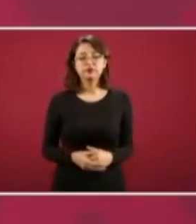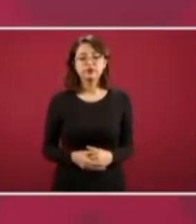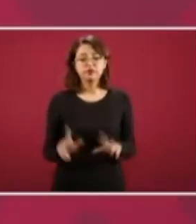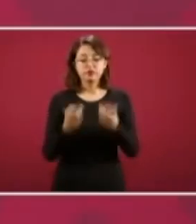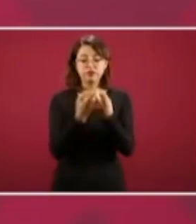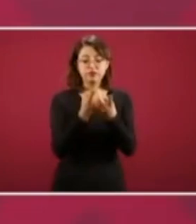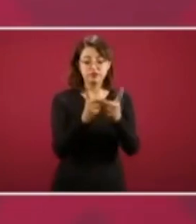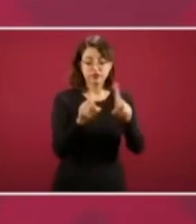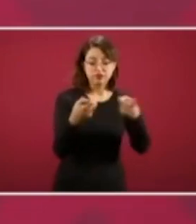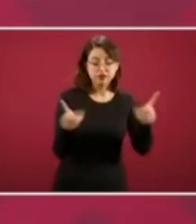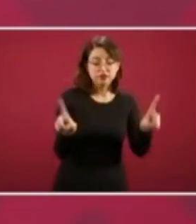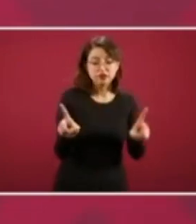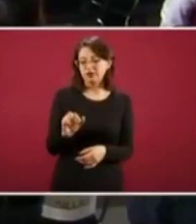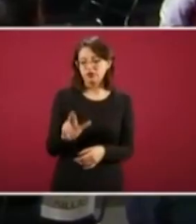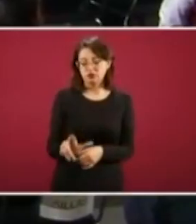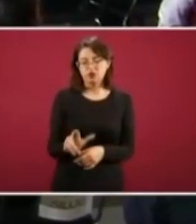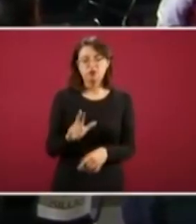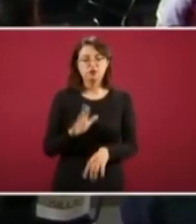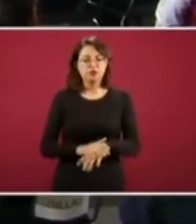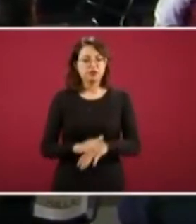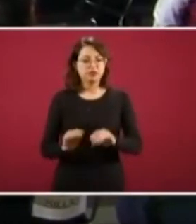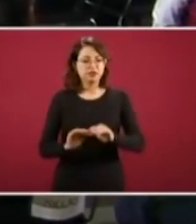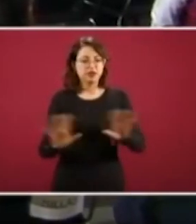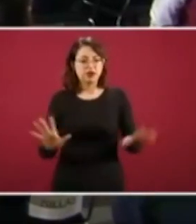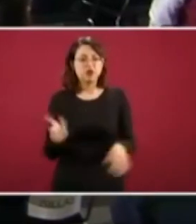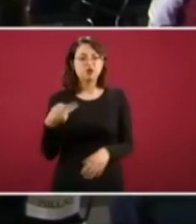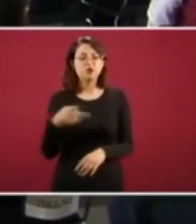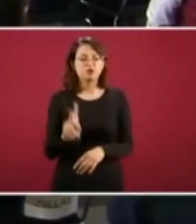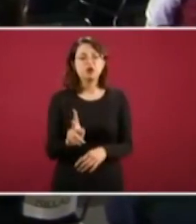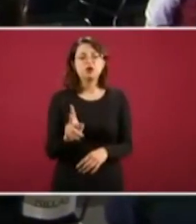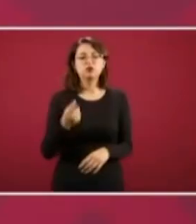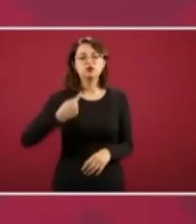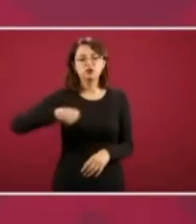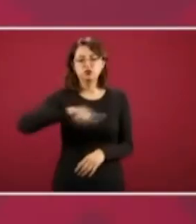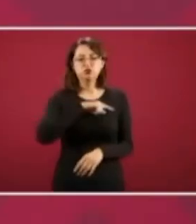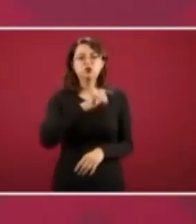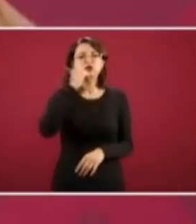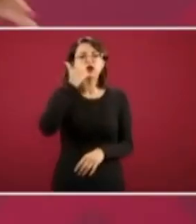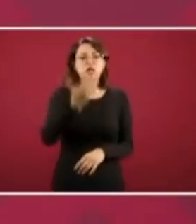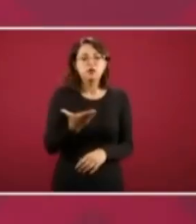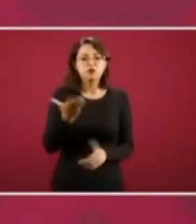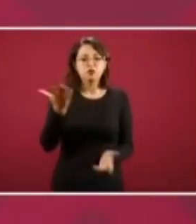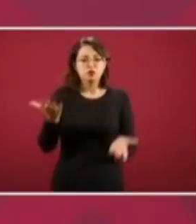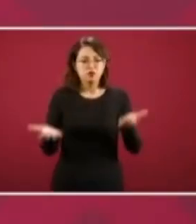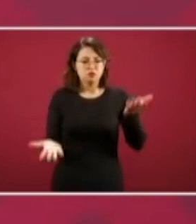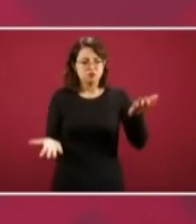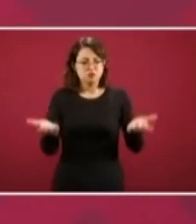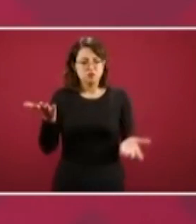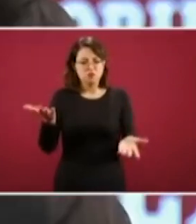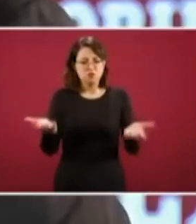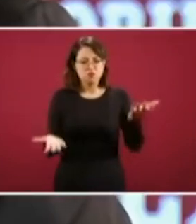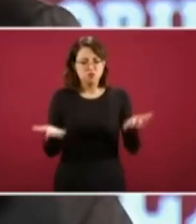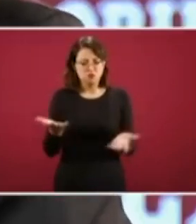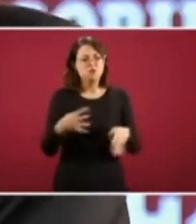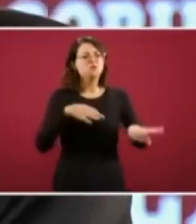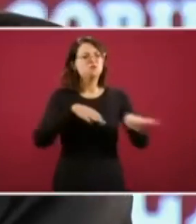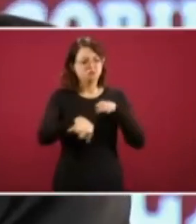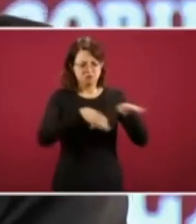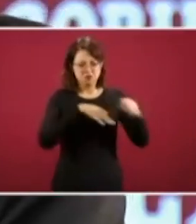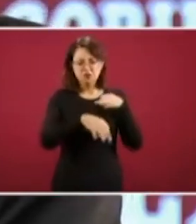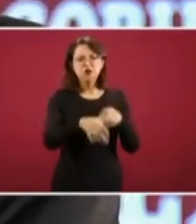desarrollo sustentable, pero lo que queremos es eso: cómo mantener las fuentes de